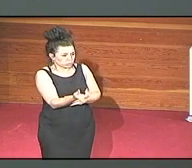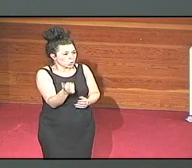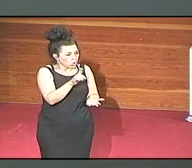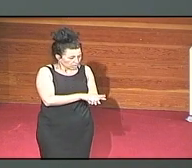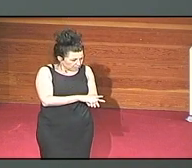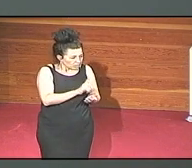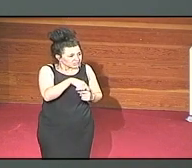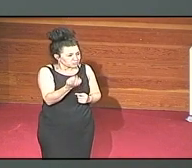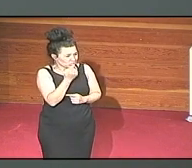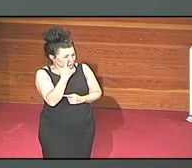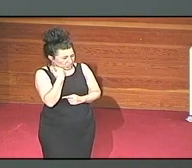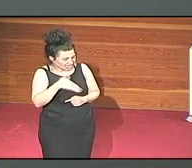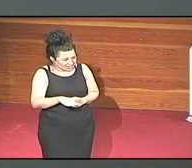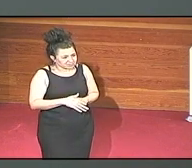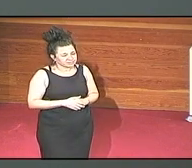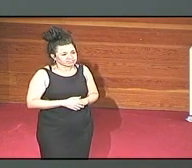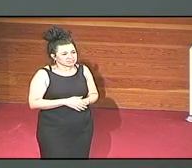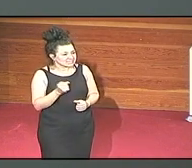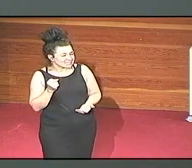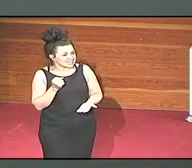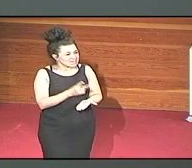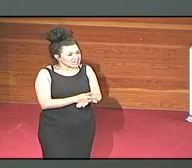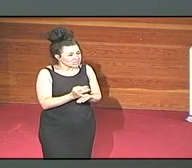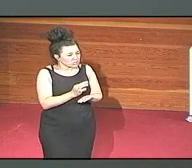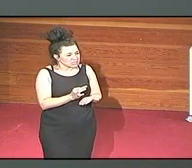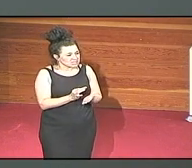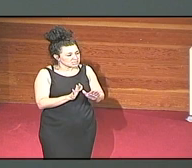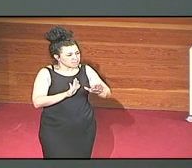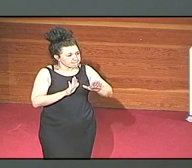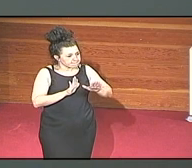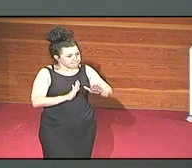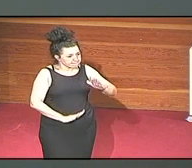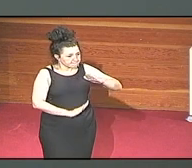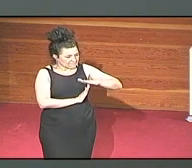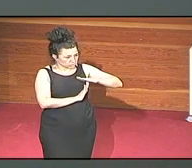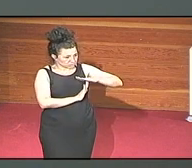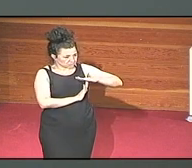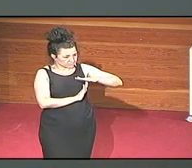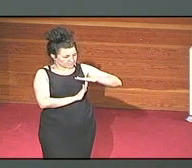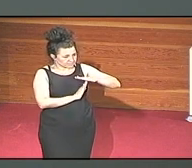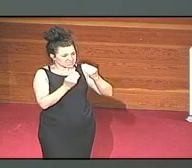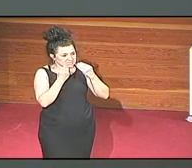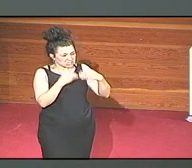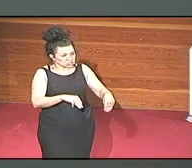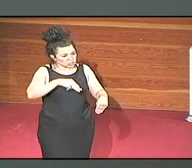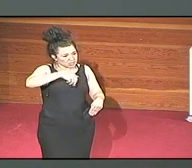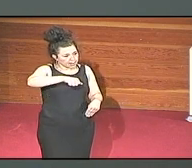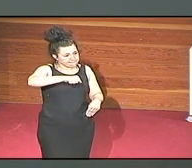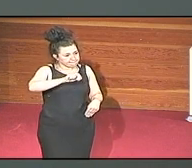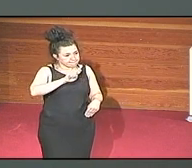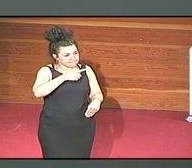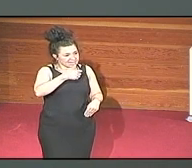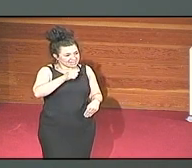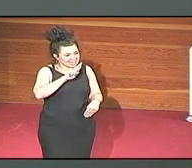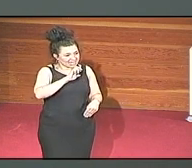sonarán el reto es ponerle pausa esta es la historia de de margaret es una niña de 13 años que